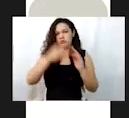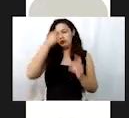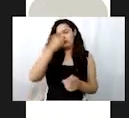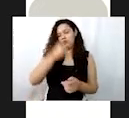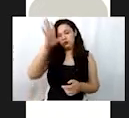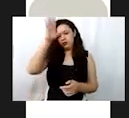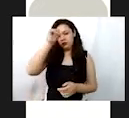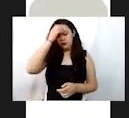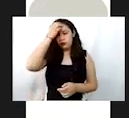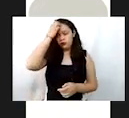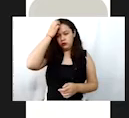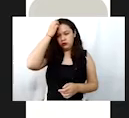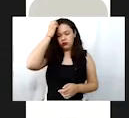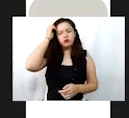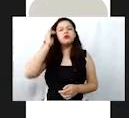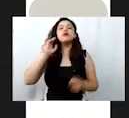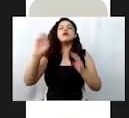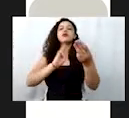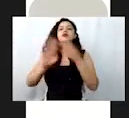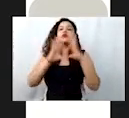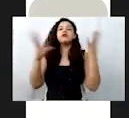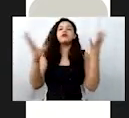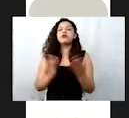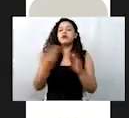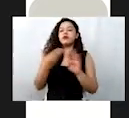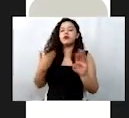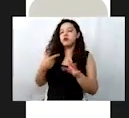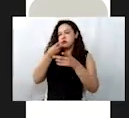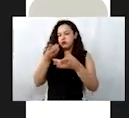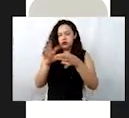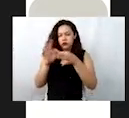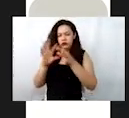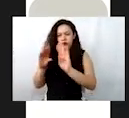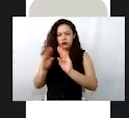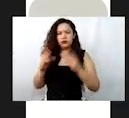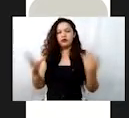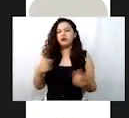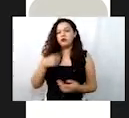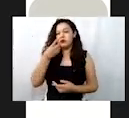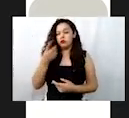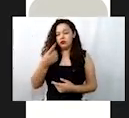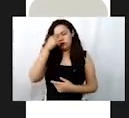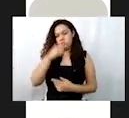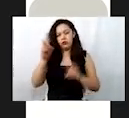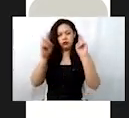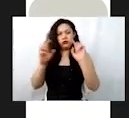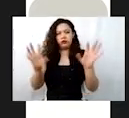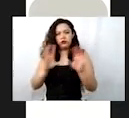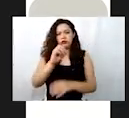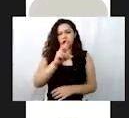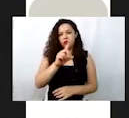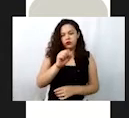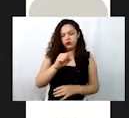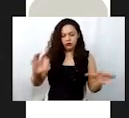pacto global como les enseñaba, sino los que yo les decía en el tema de alineación, en el